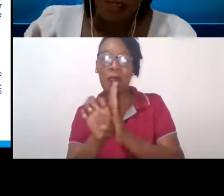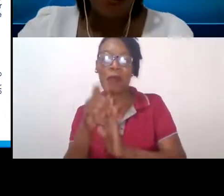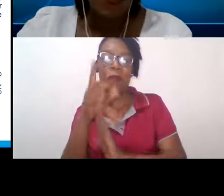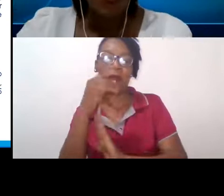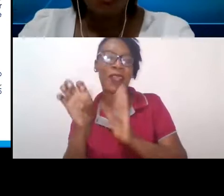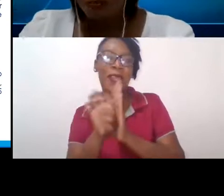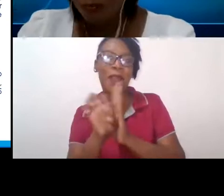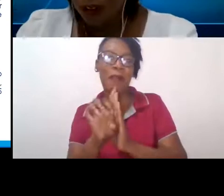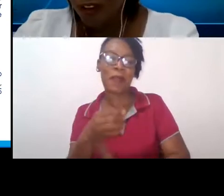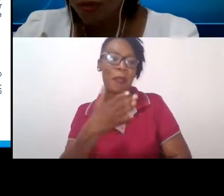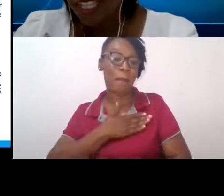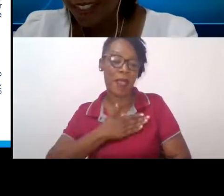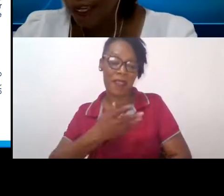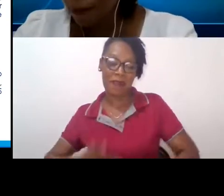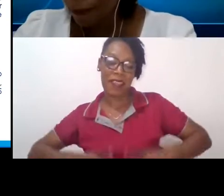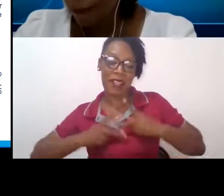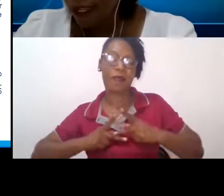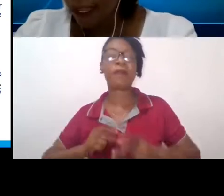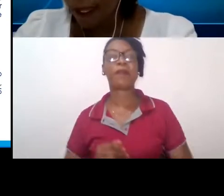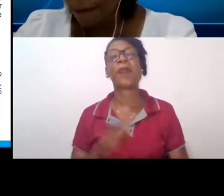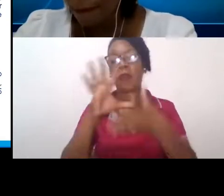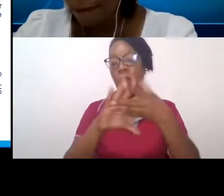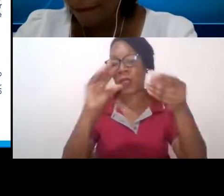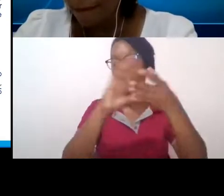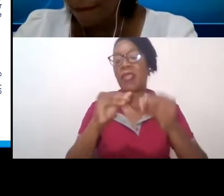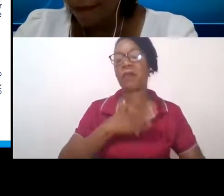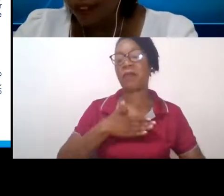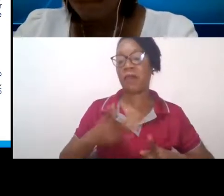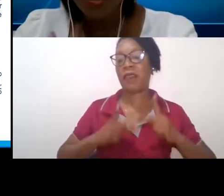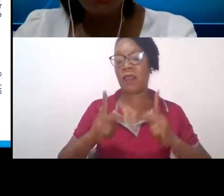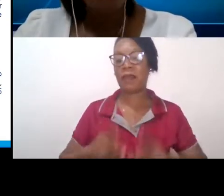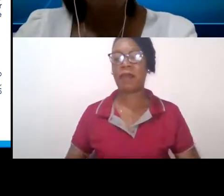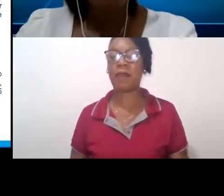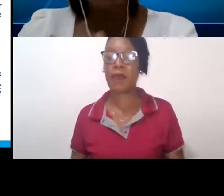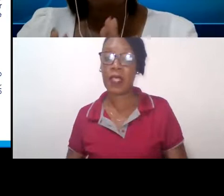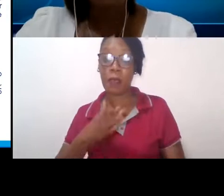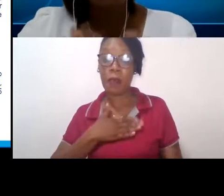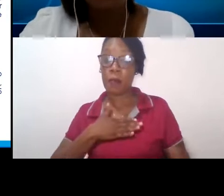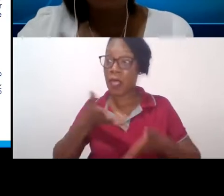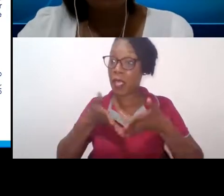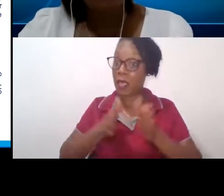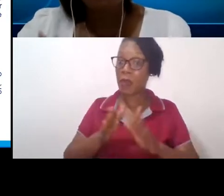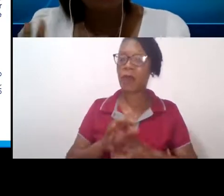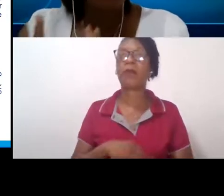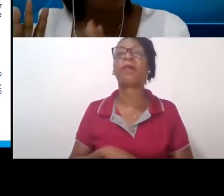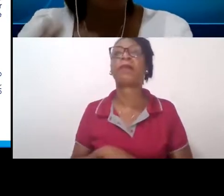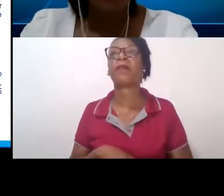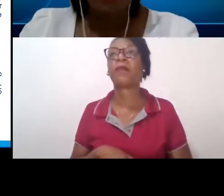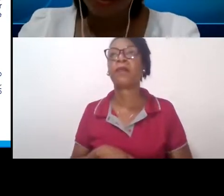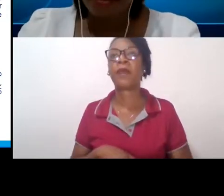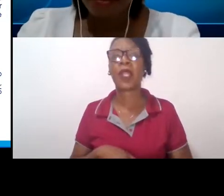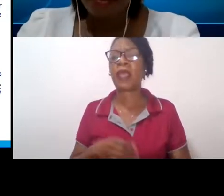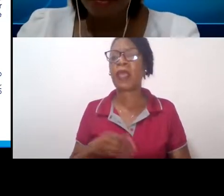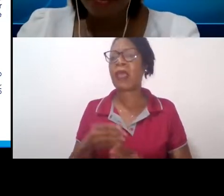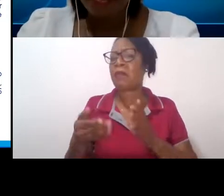de mí que de otros. Resulta ser que mi hijo usualmente no presenta crisis